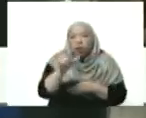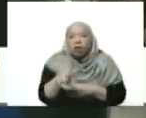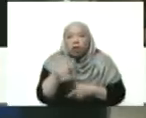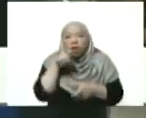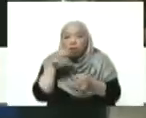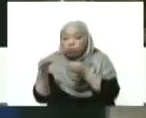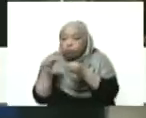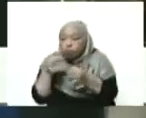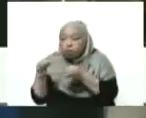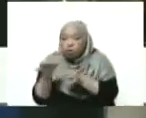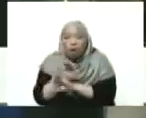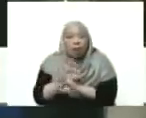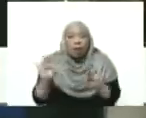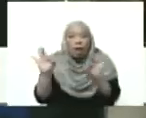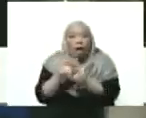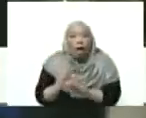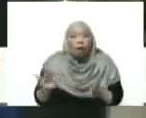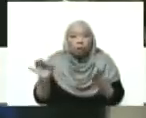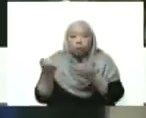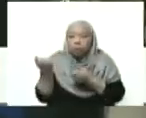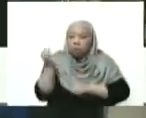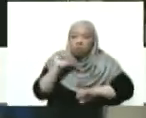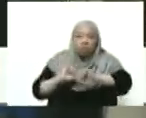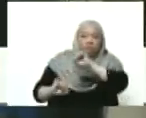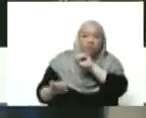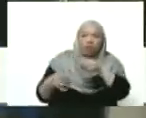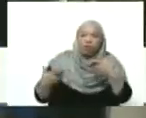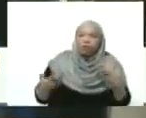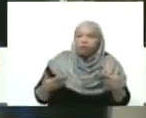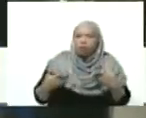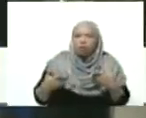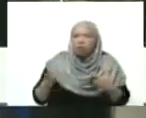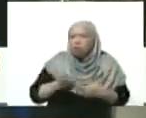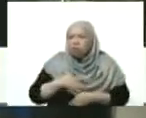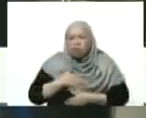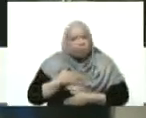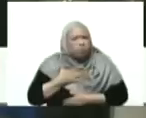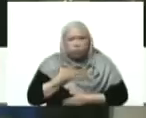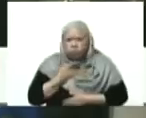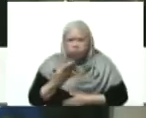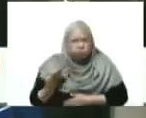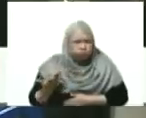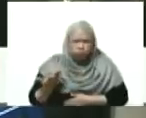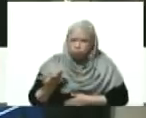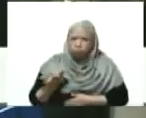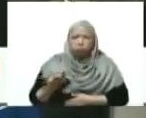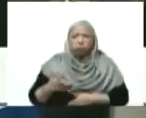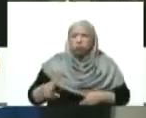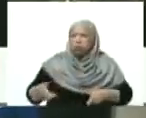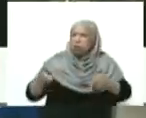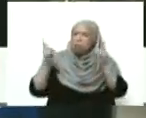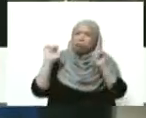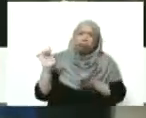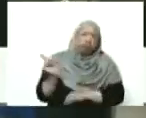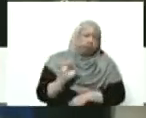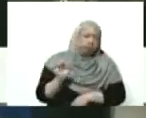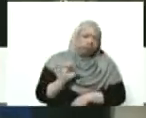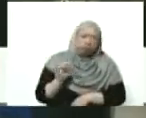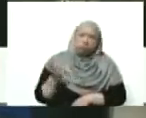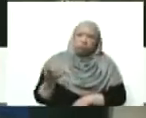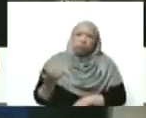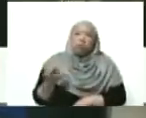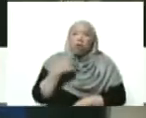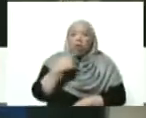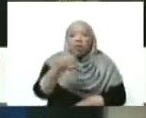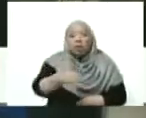declarar, se le está violando su legítima defensa. Son mecanismos que nosotros estamos auspiciando para llevarle la verdad. También